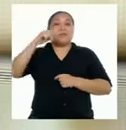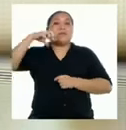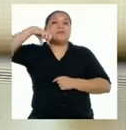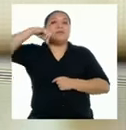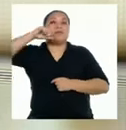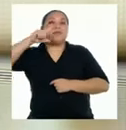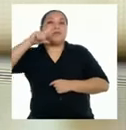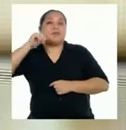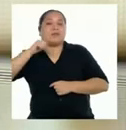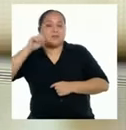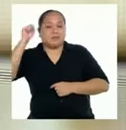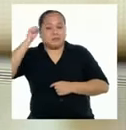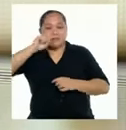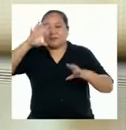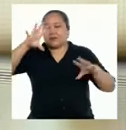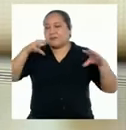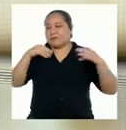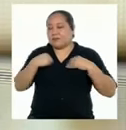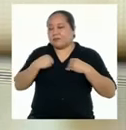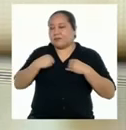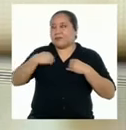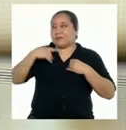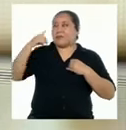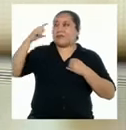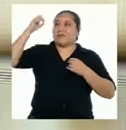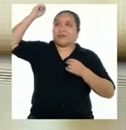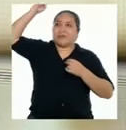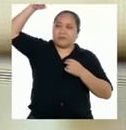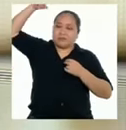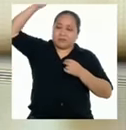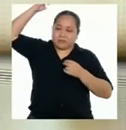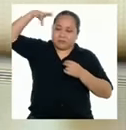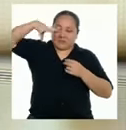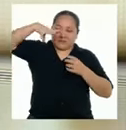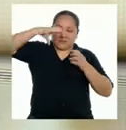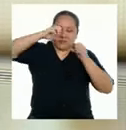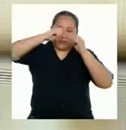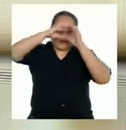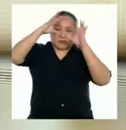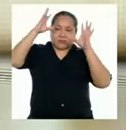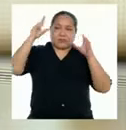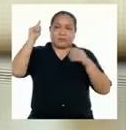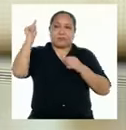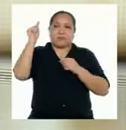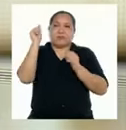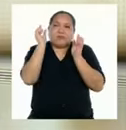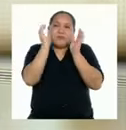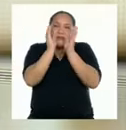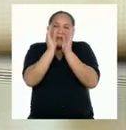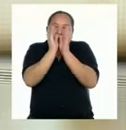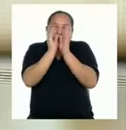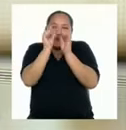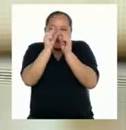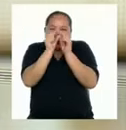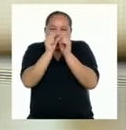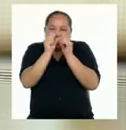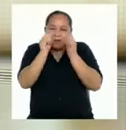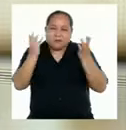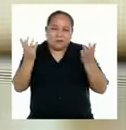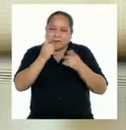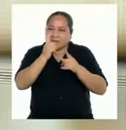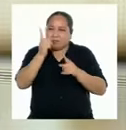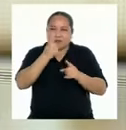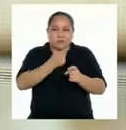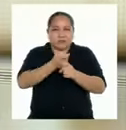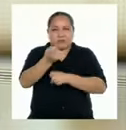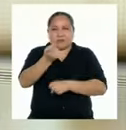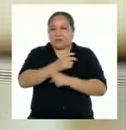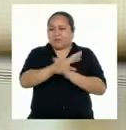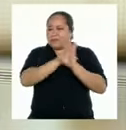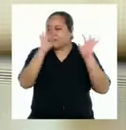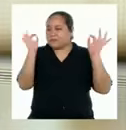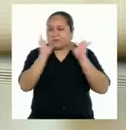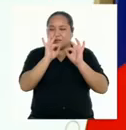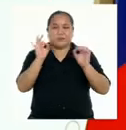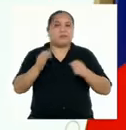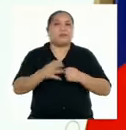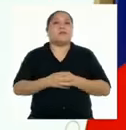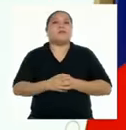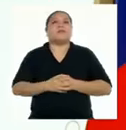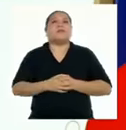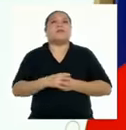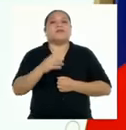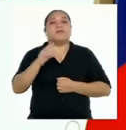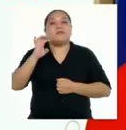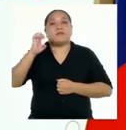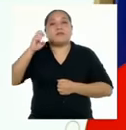apelar. Reconozco que duermo con la luz prendida, pero es una luz muy chiquita que no hace daño a nadie.